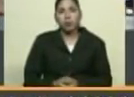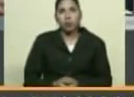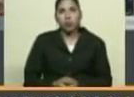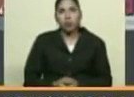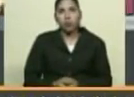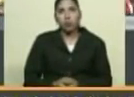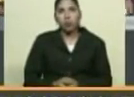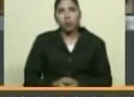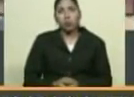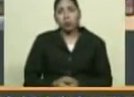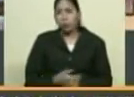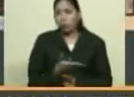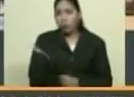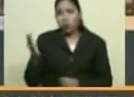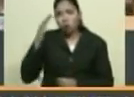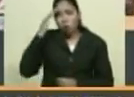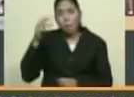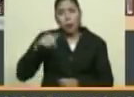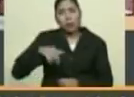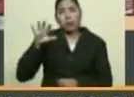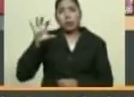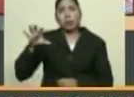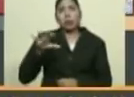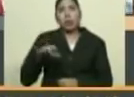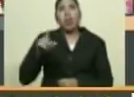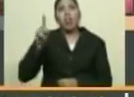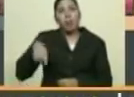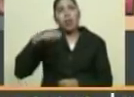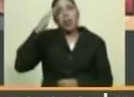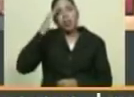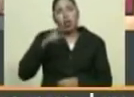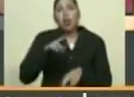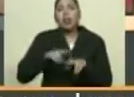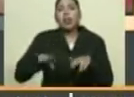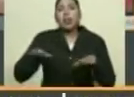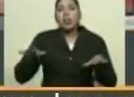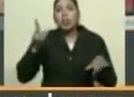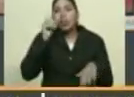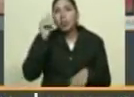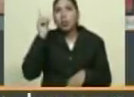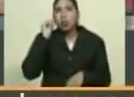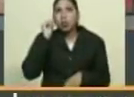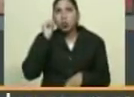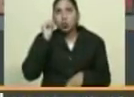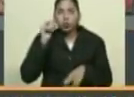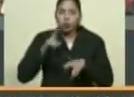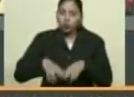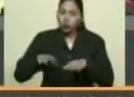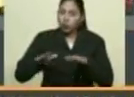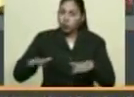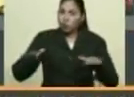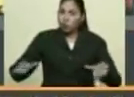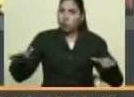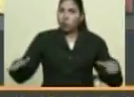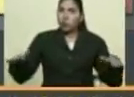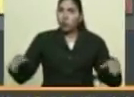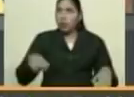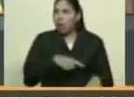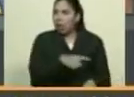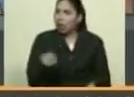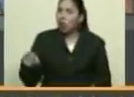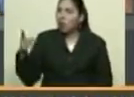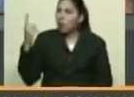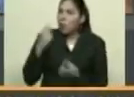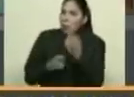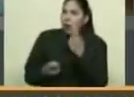Soldados de esta patria. Y saludo al niño y a la niña, que hoy está aquí, y que preguntan los niños y las niñas